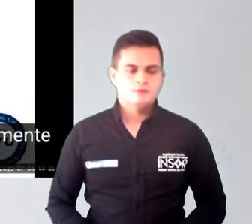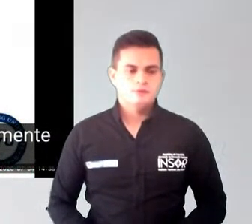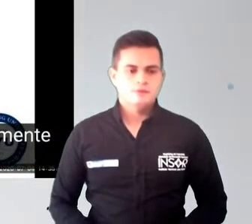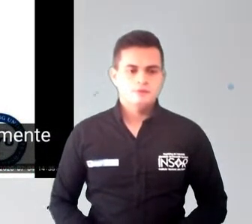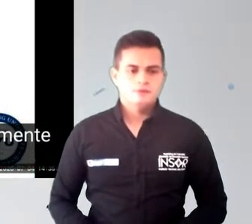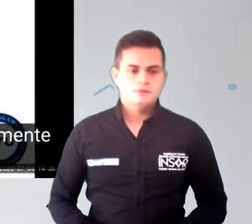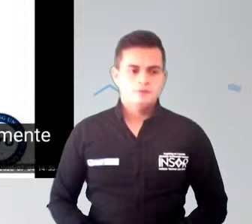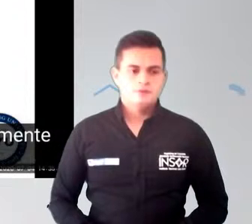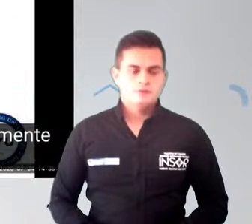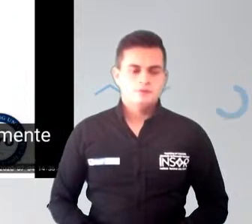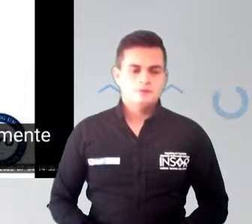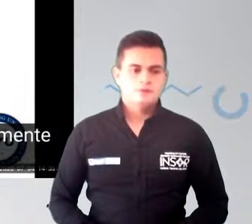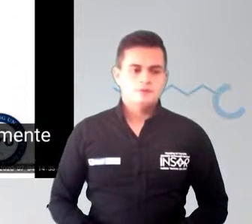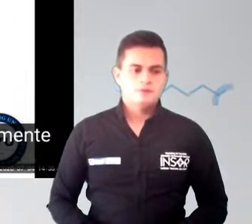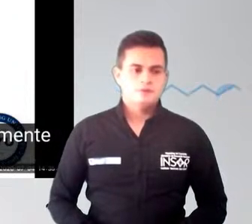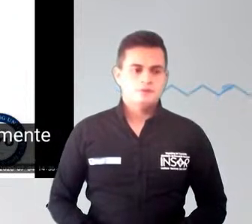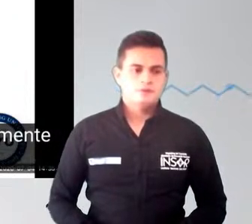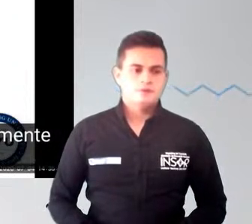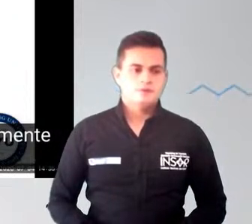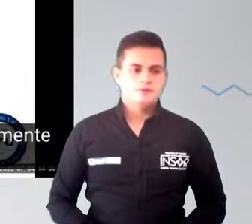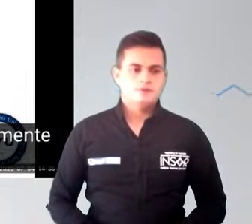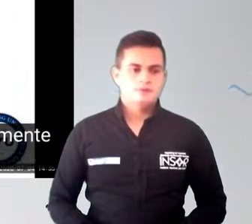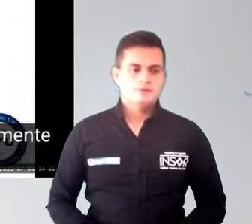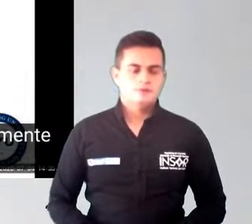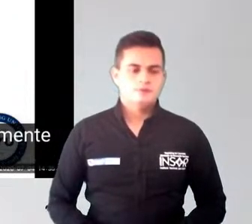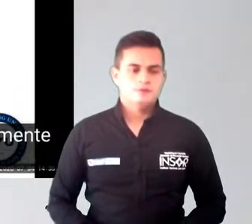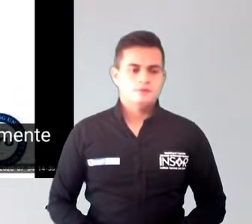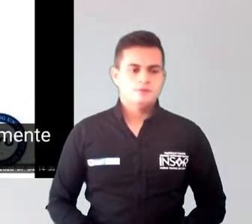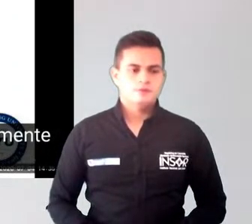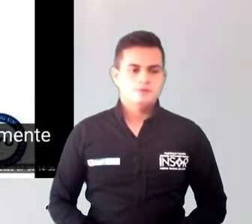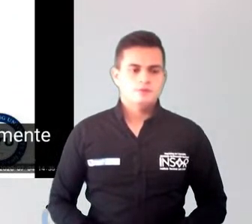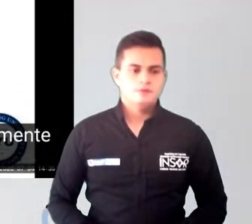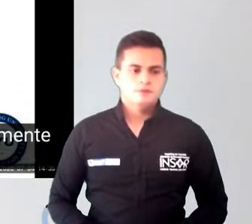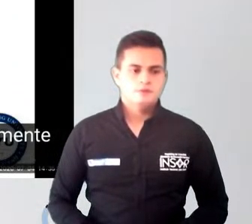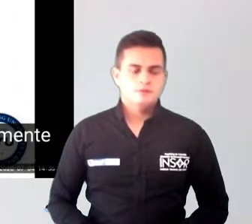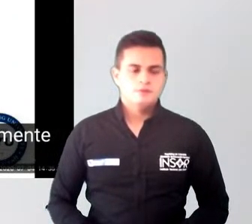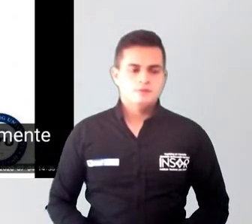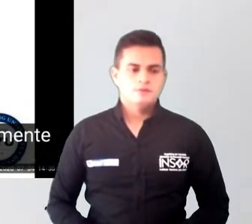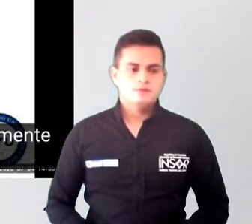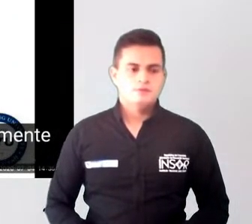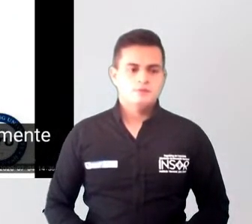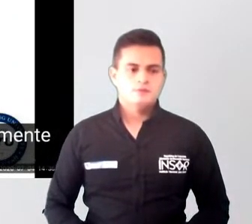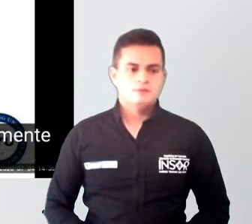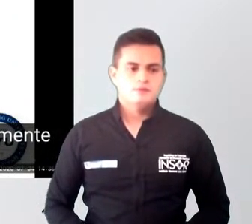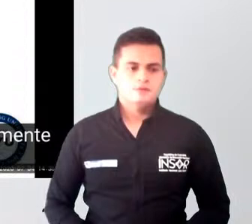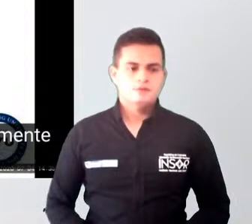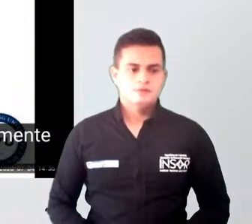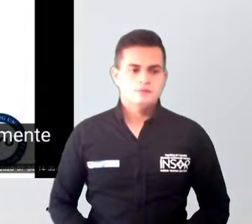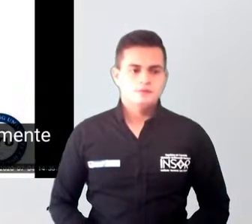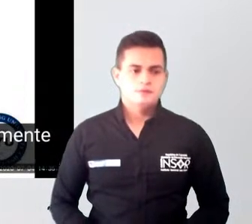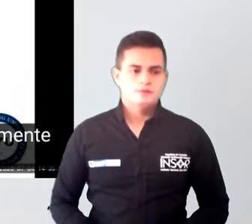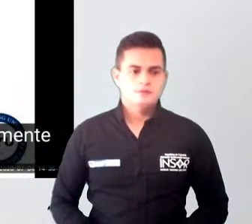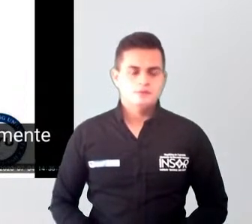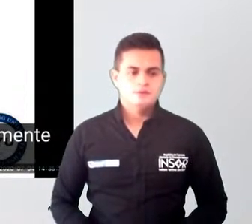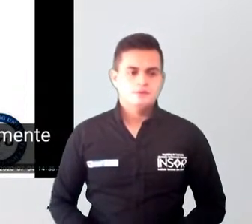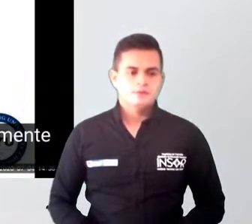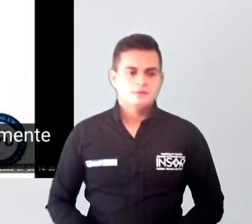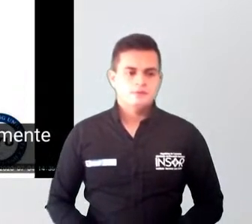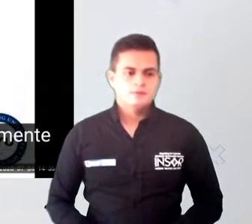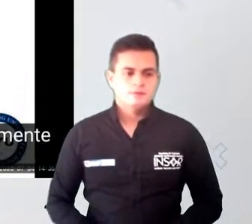Debe estar en la parte inferior de la pantalla. Me gustaría que se presenten brevemente con su nombre, su